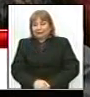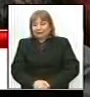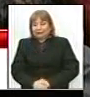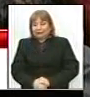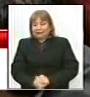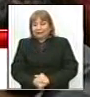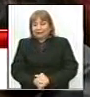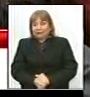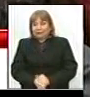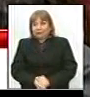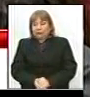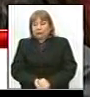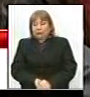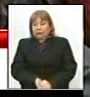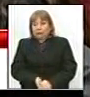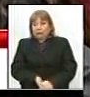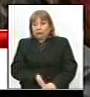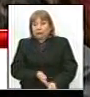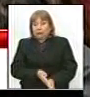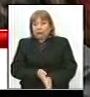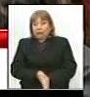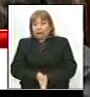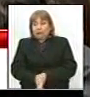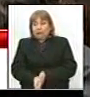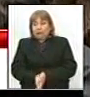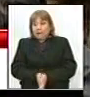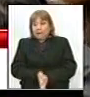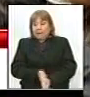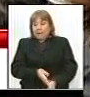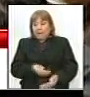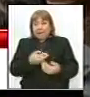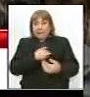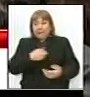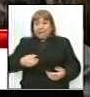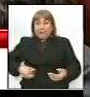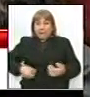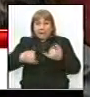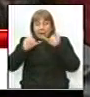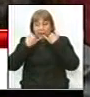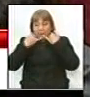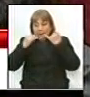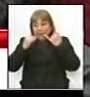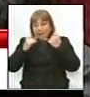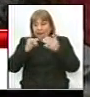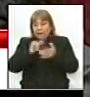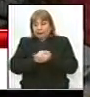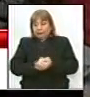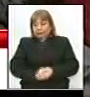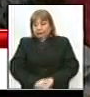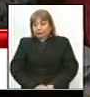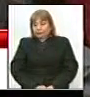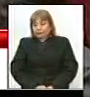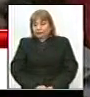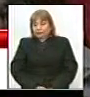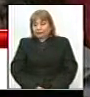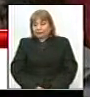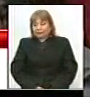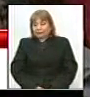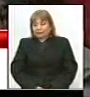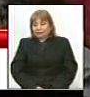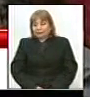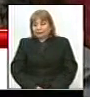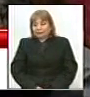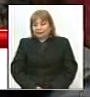el presidente el informe así los dios los quiero